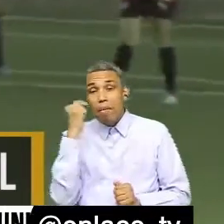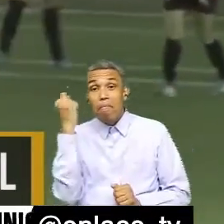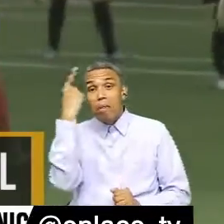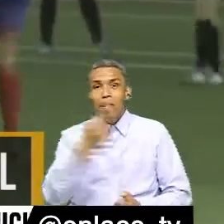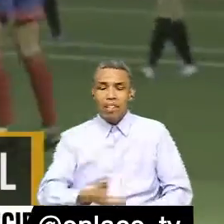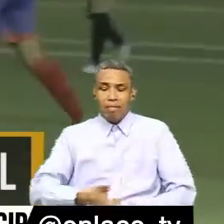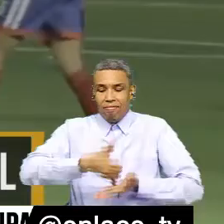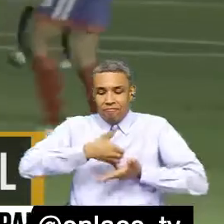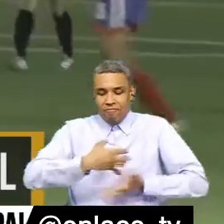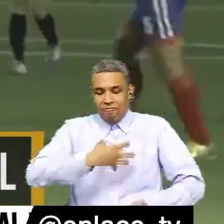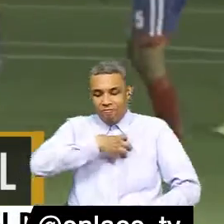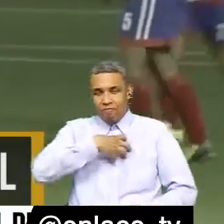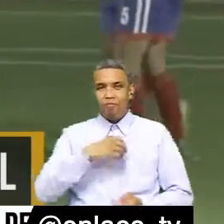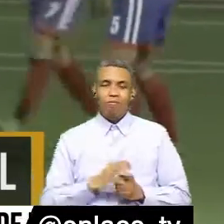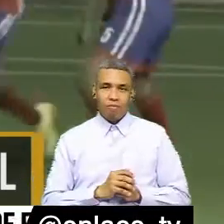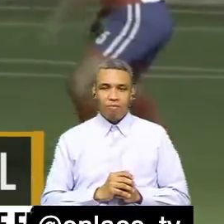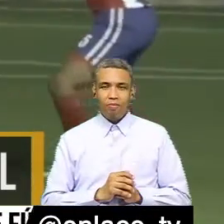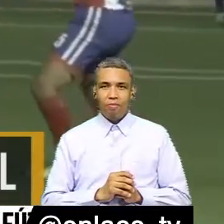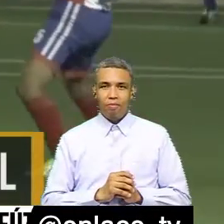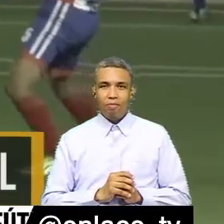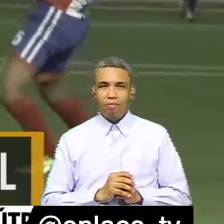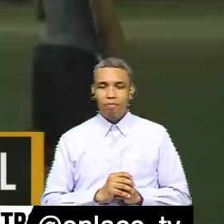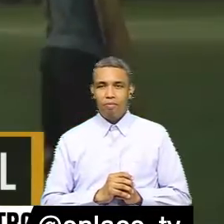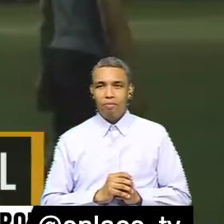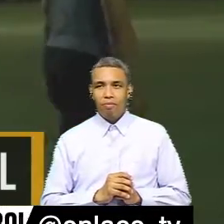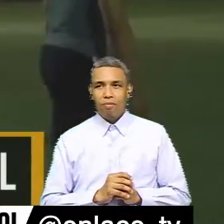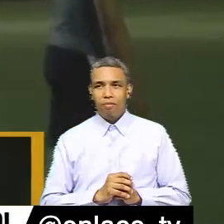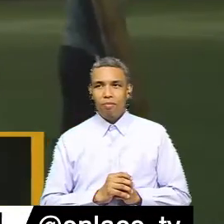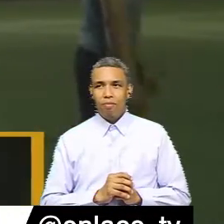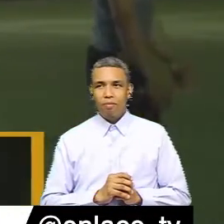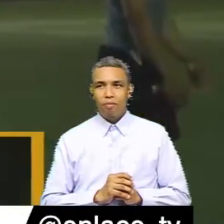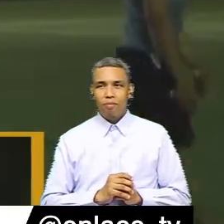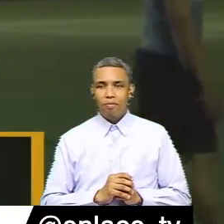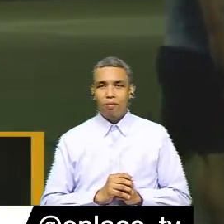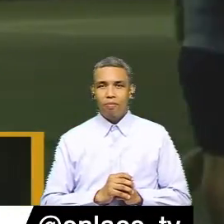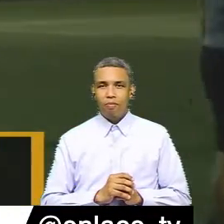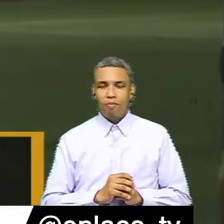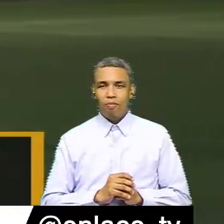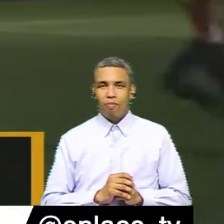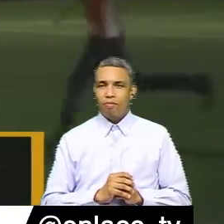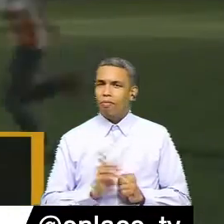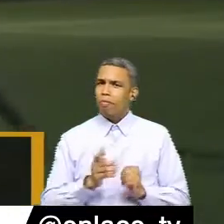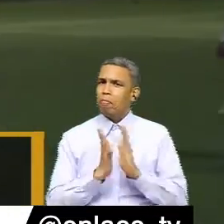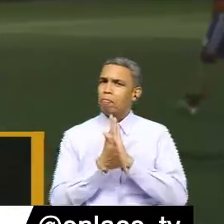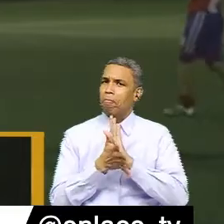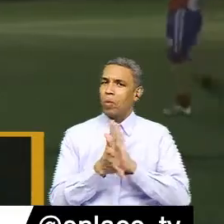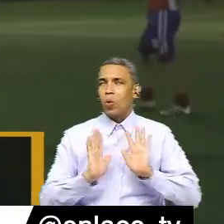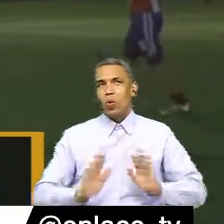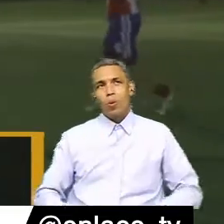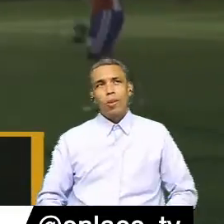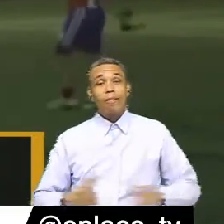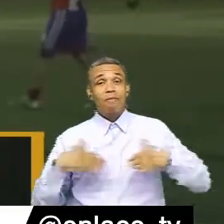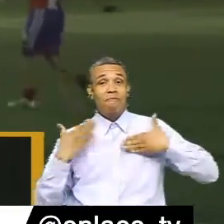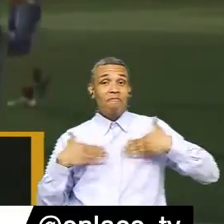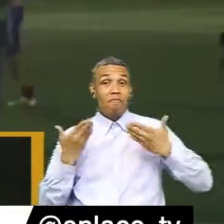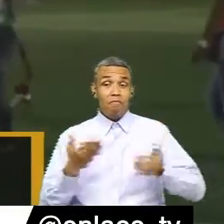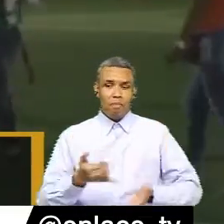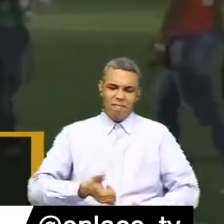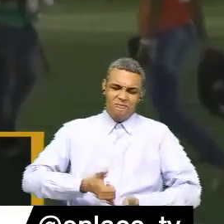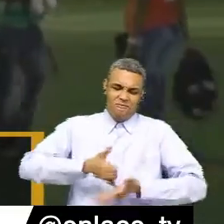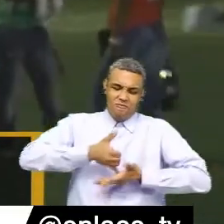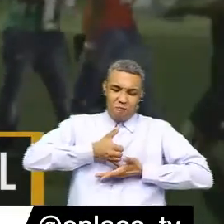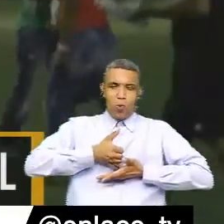torneos municipales organizados por la comisión local de fútbol es un triunfo muy importante porque son los primeros municipales femeninos que se realizan en